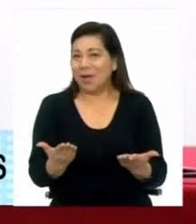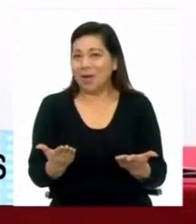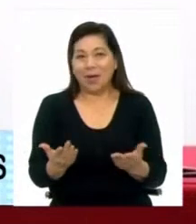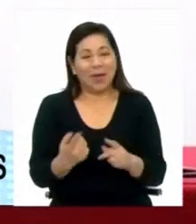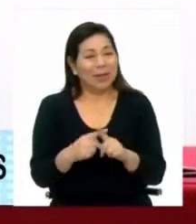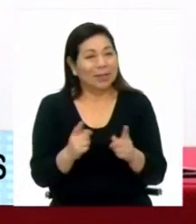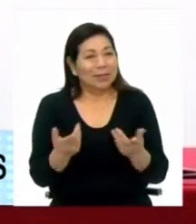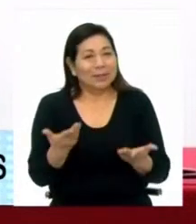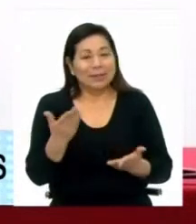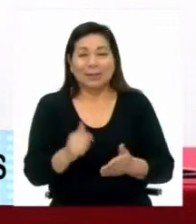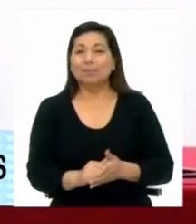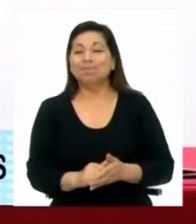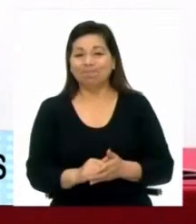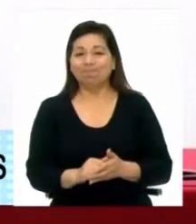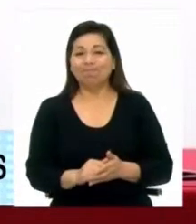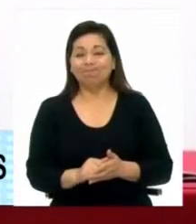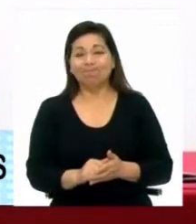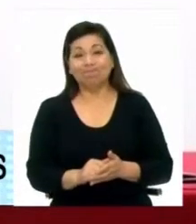puedan